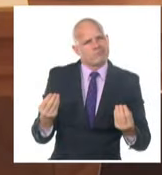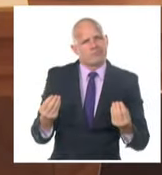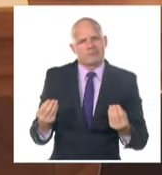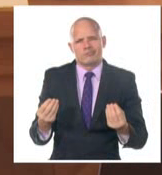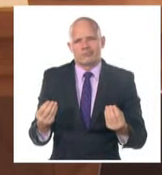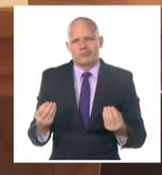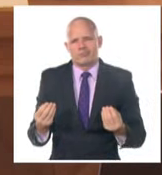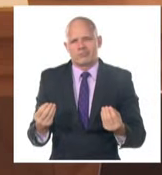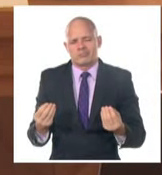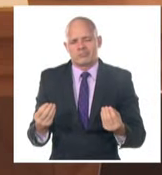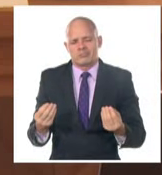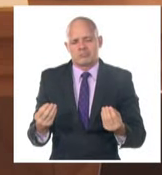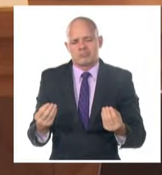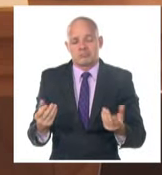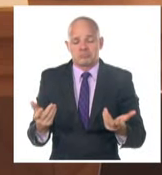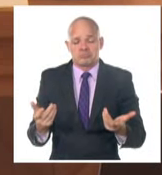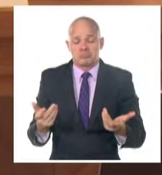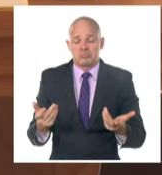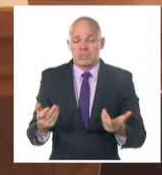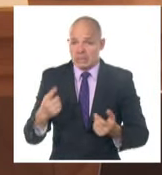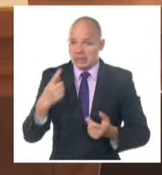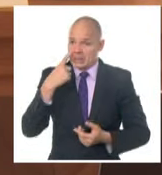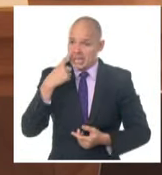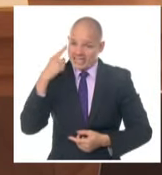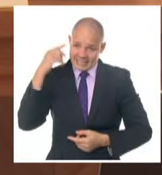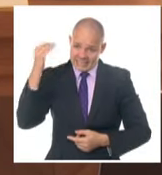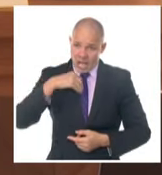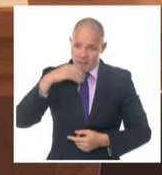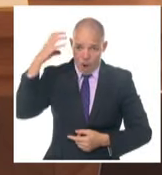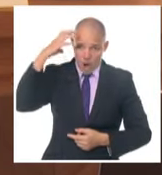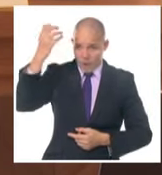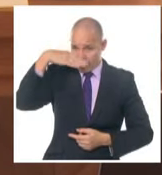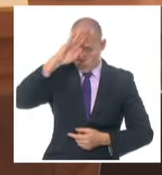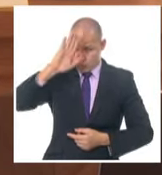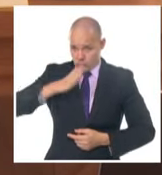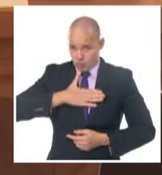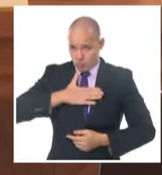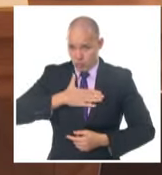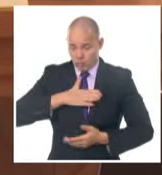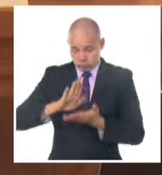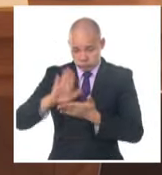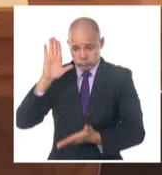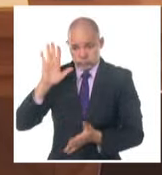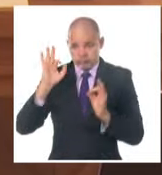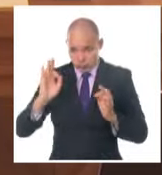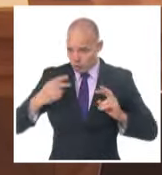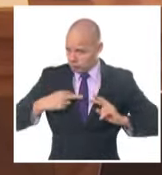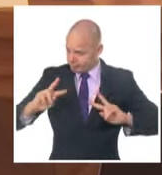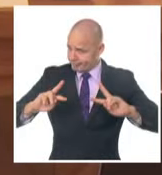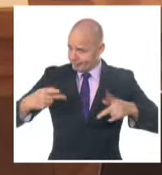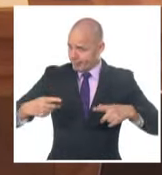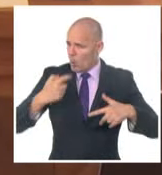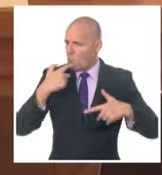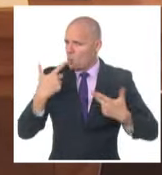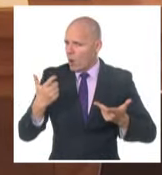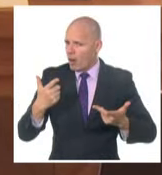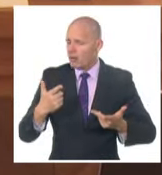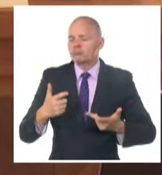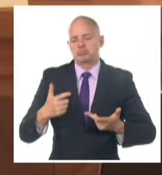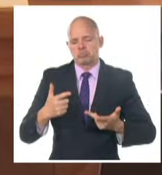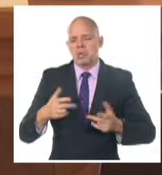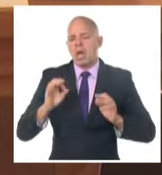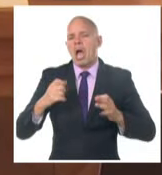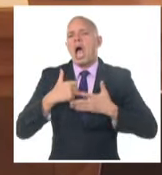Reitero el compromiso de Cuba con la cooperación internacional solidaria, en particular la